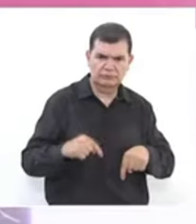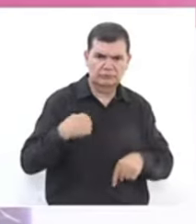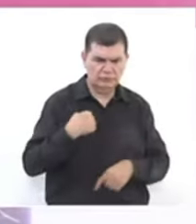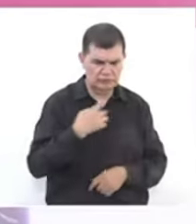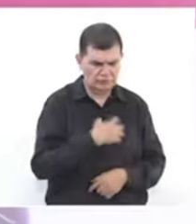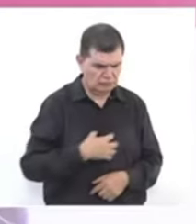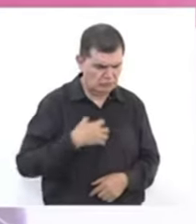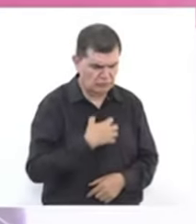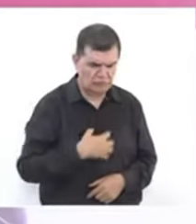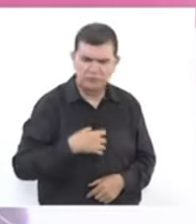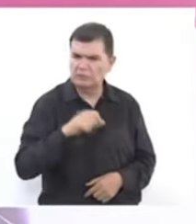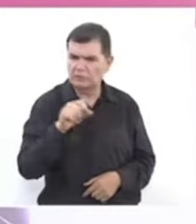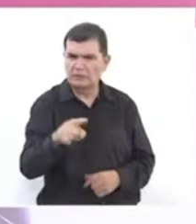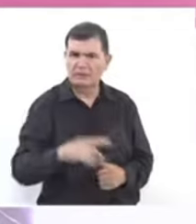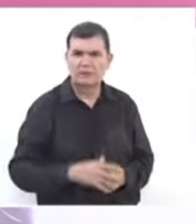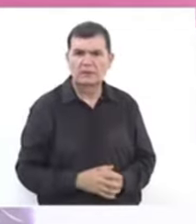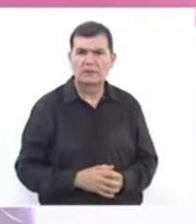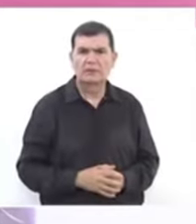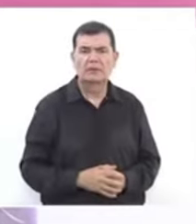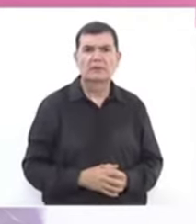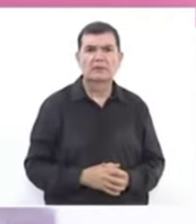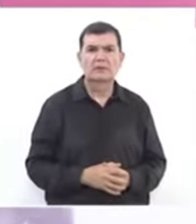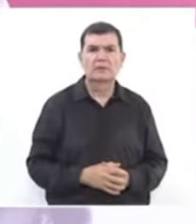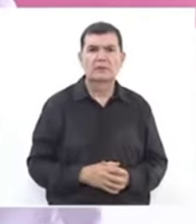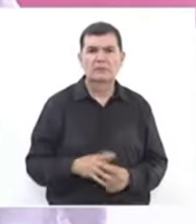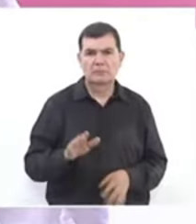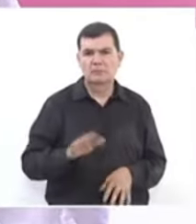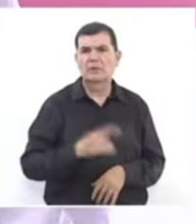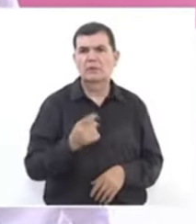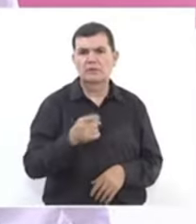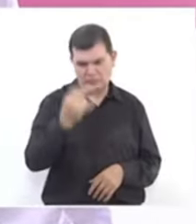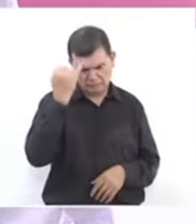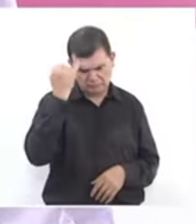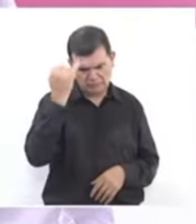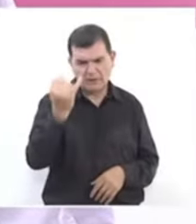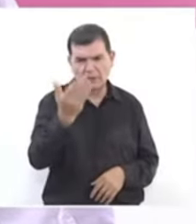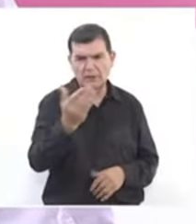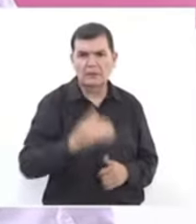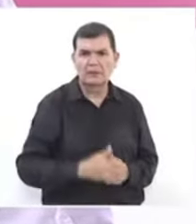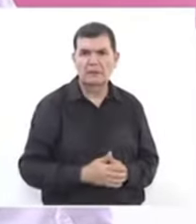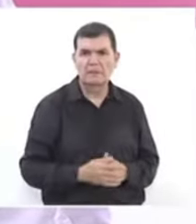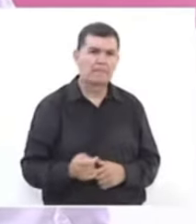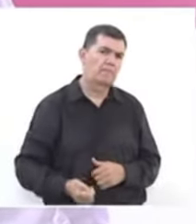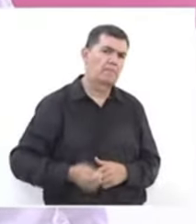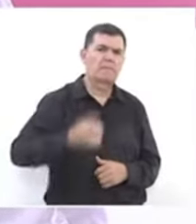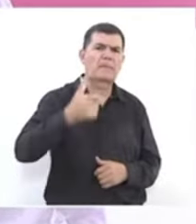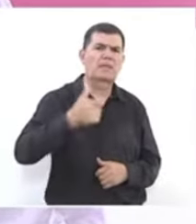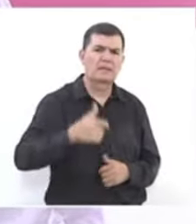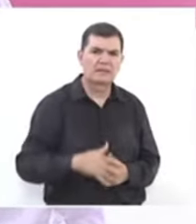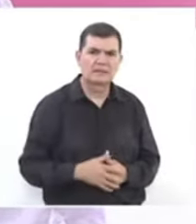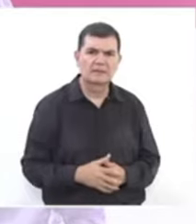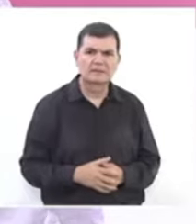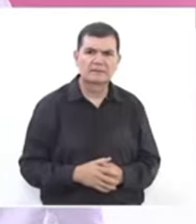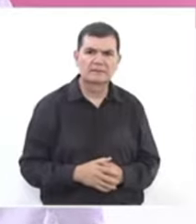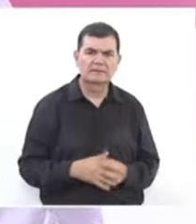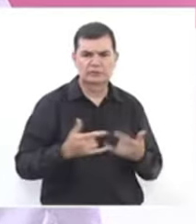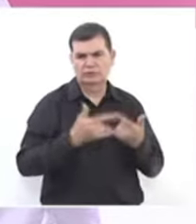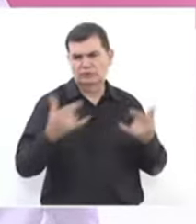también porque, imagínense, por primera vez en la